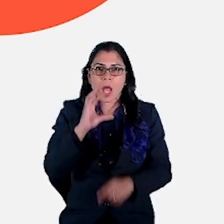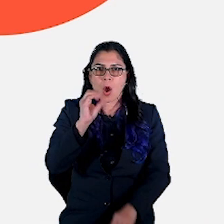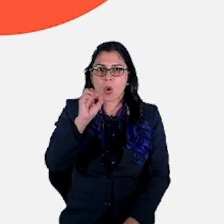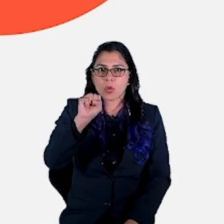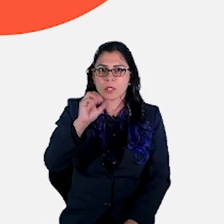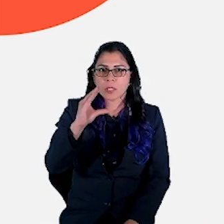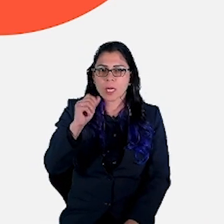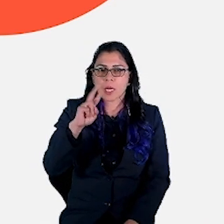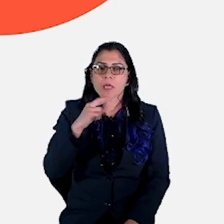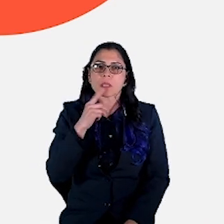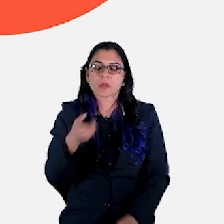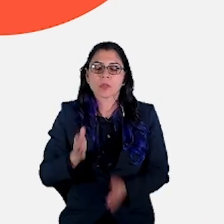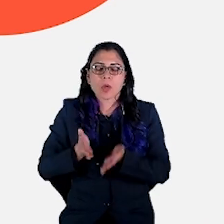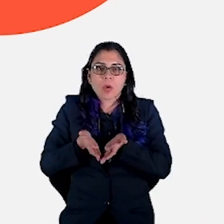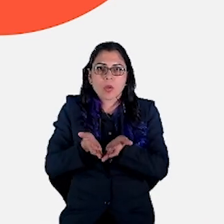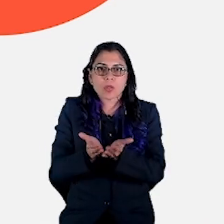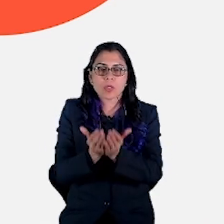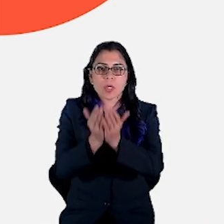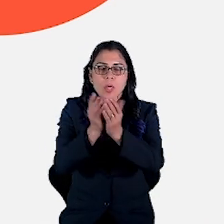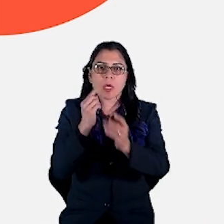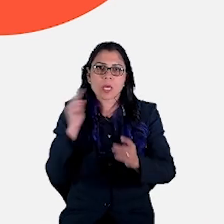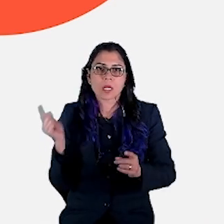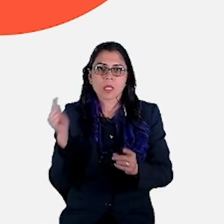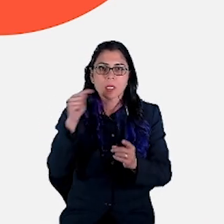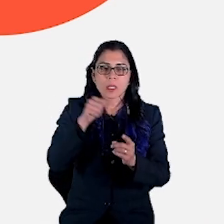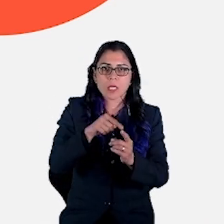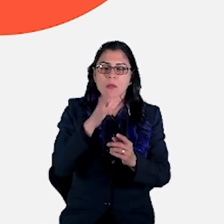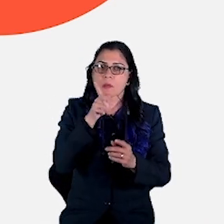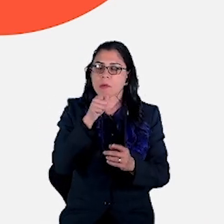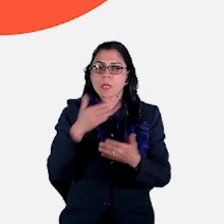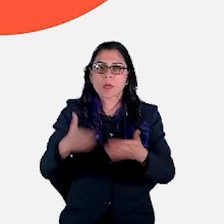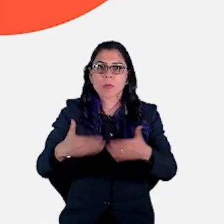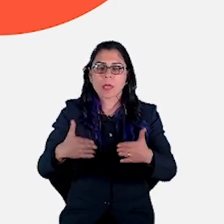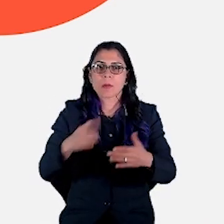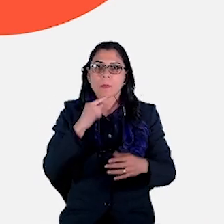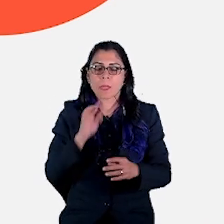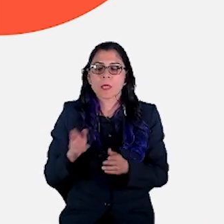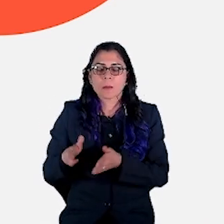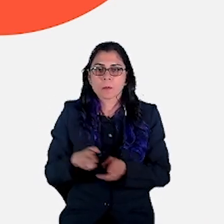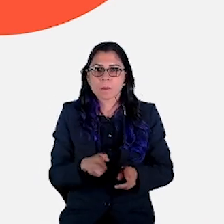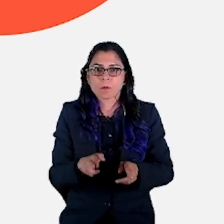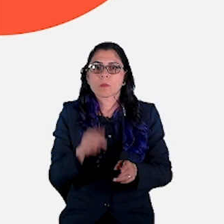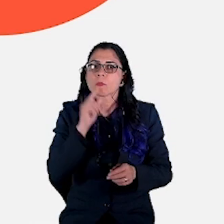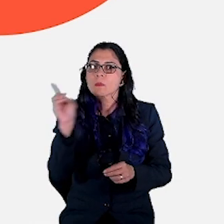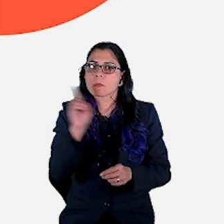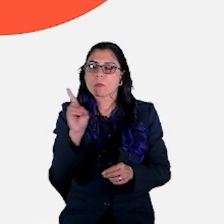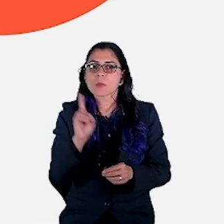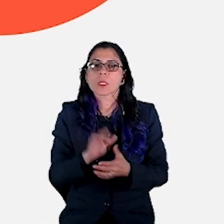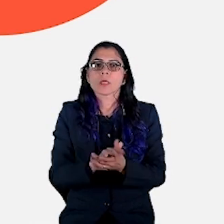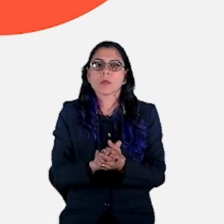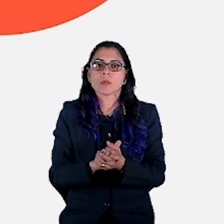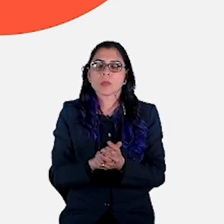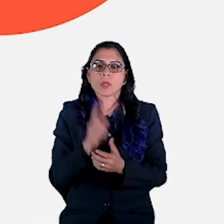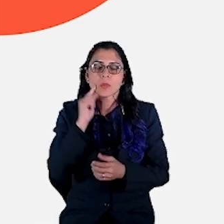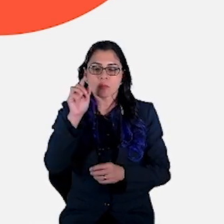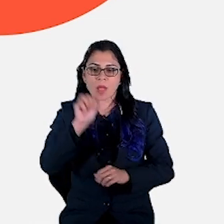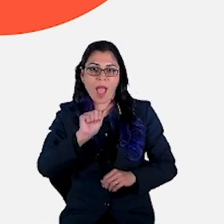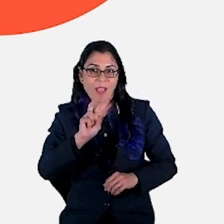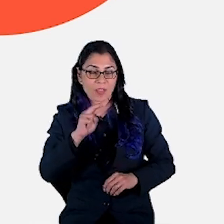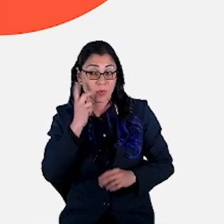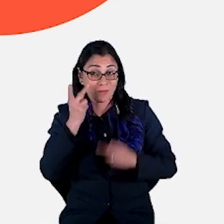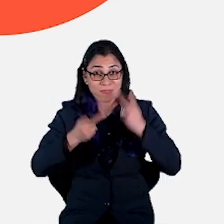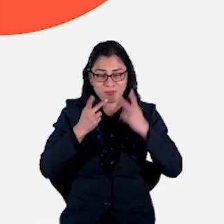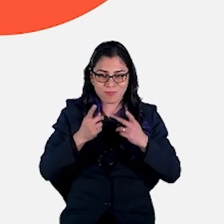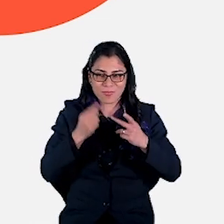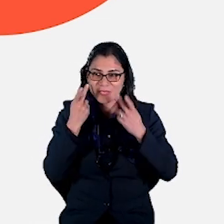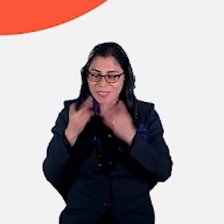era que los cruceros que se toman desde Panamá incluyen el tránsito en el canal de Panamá Por ende tu aventura comenzará